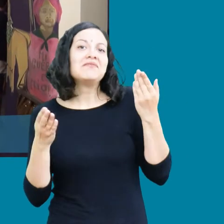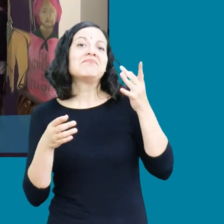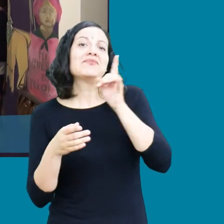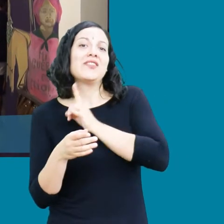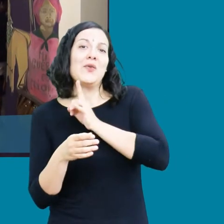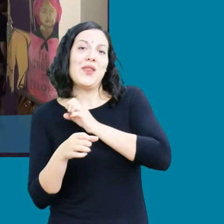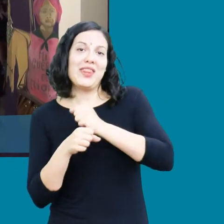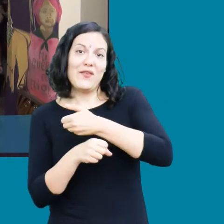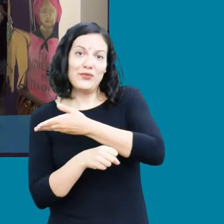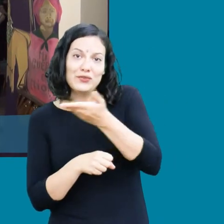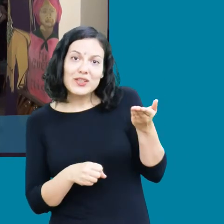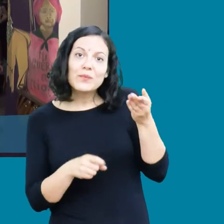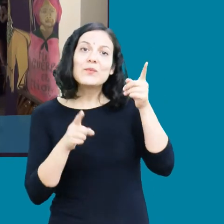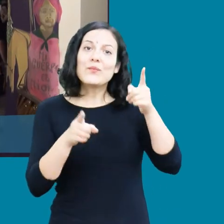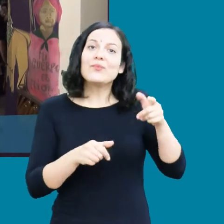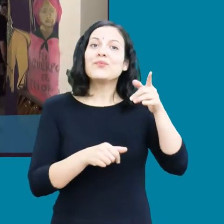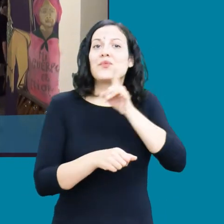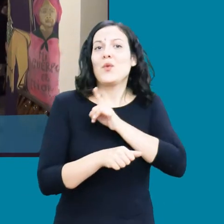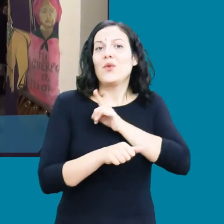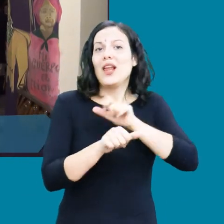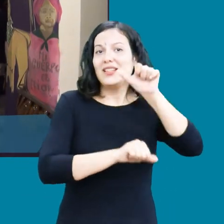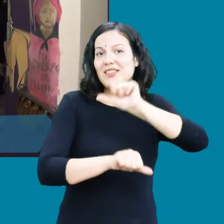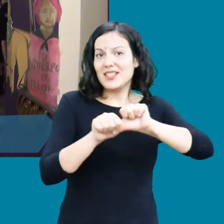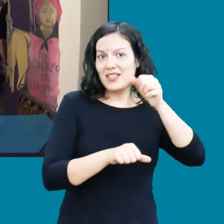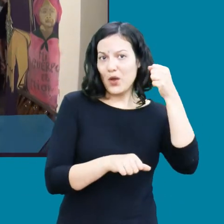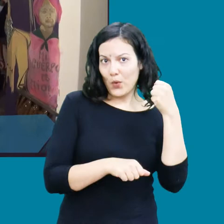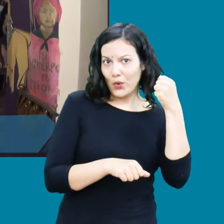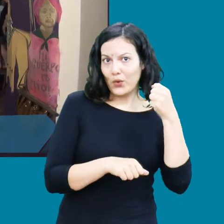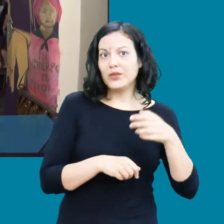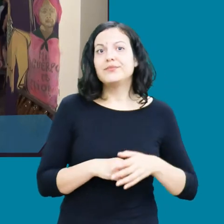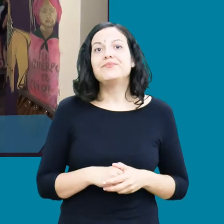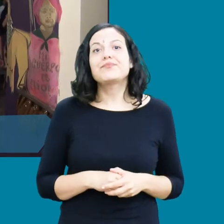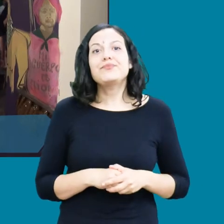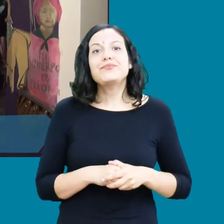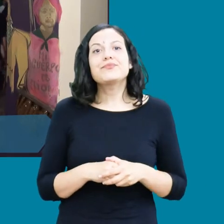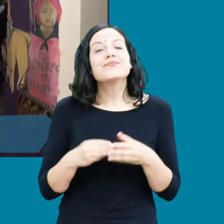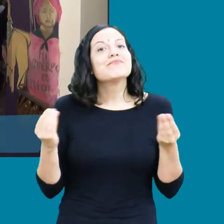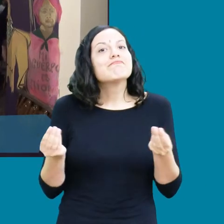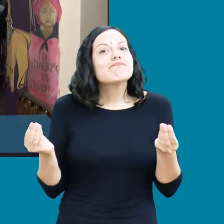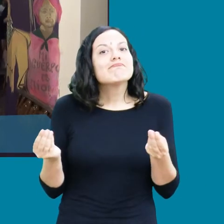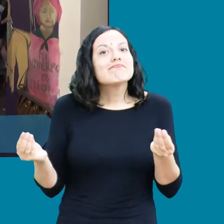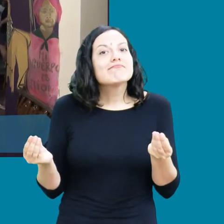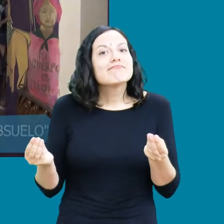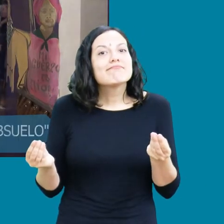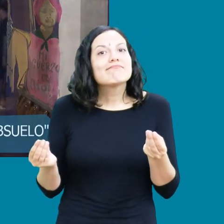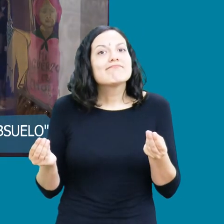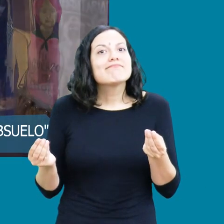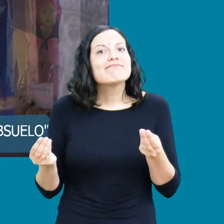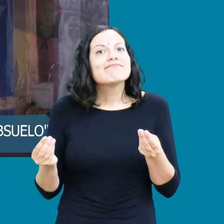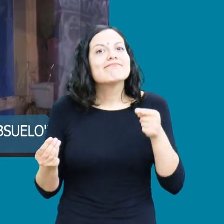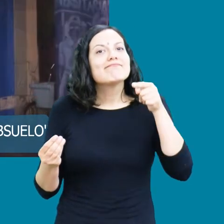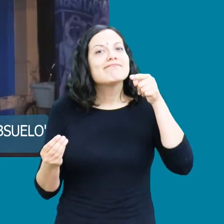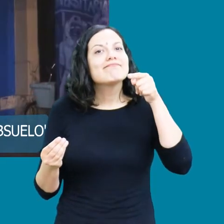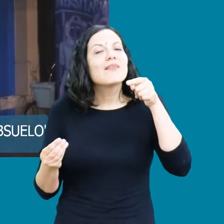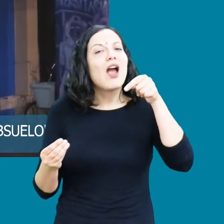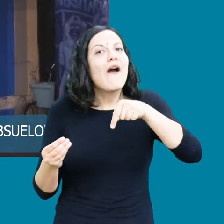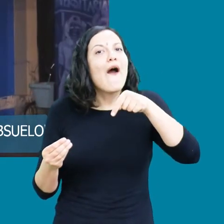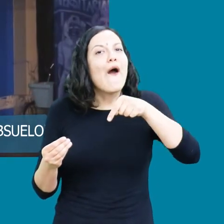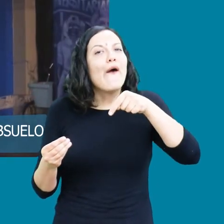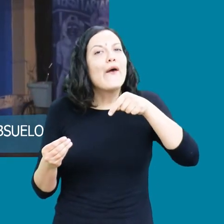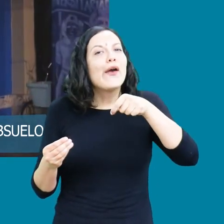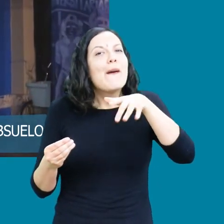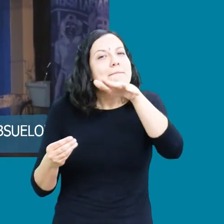Facultad de Trabajo Social como para la Facultad de Ciencias Económicas, porque precisamente estamos recuperando